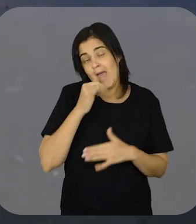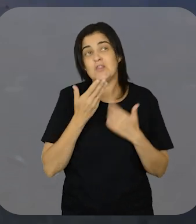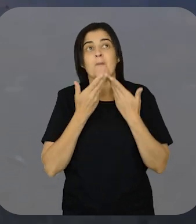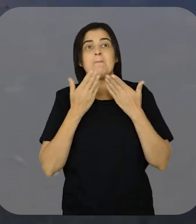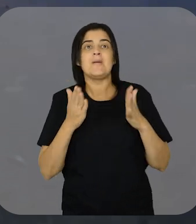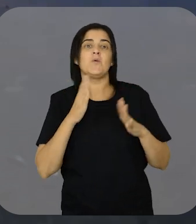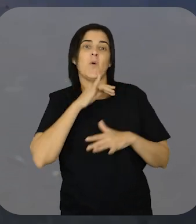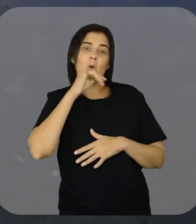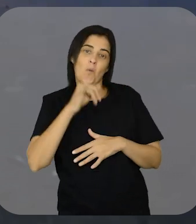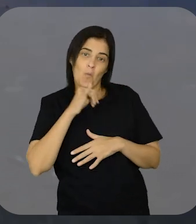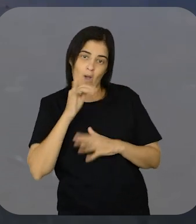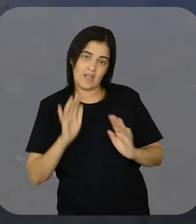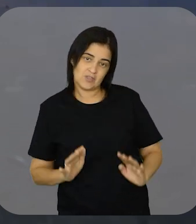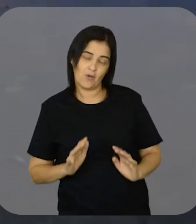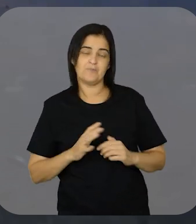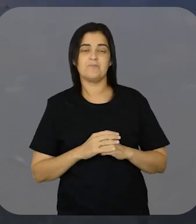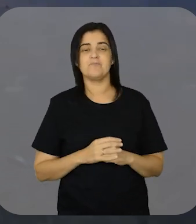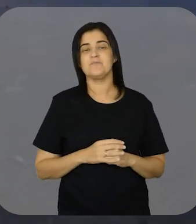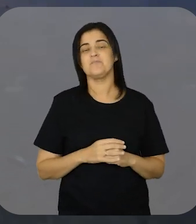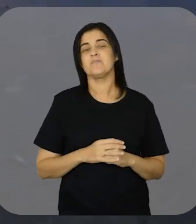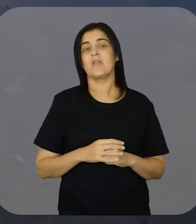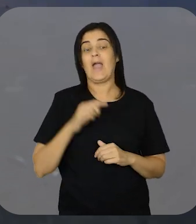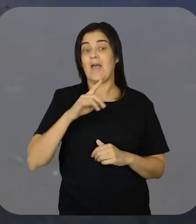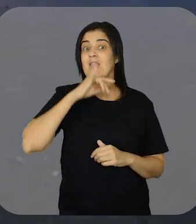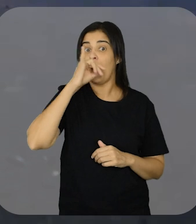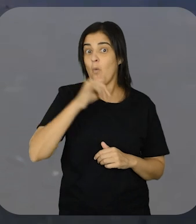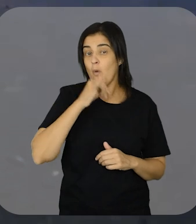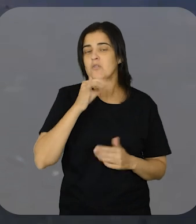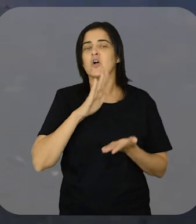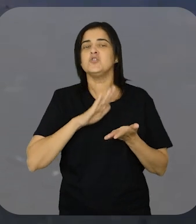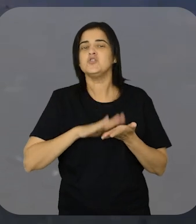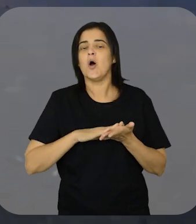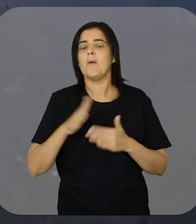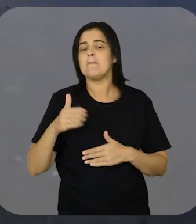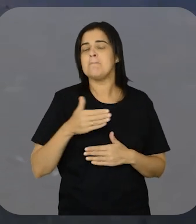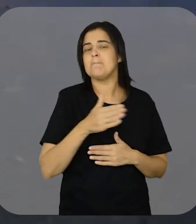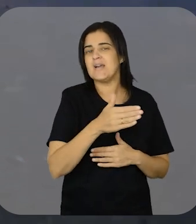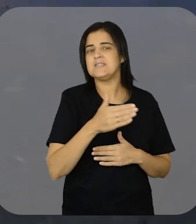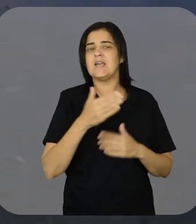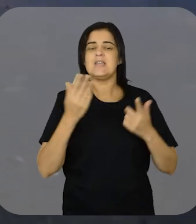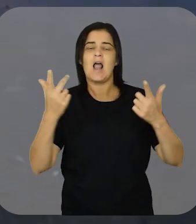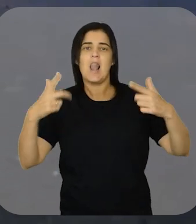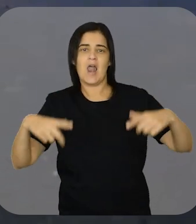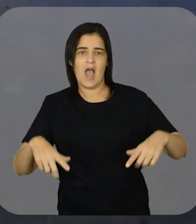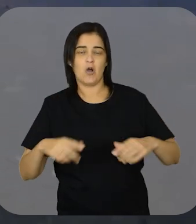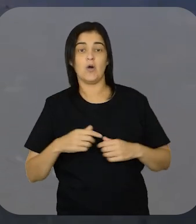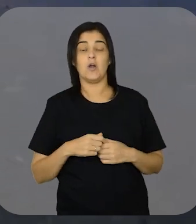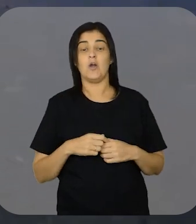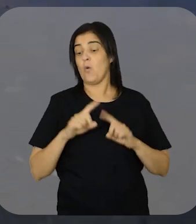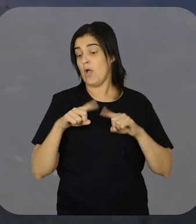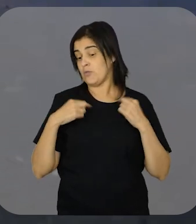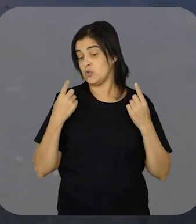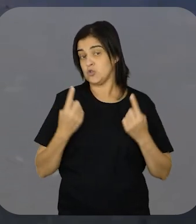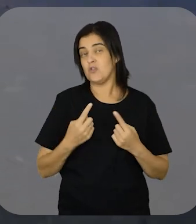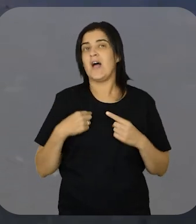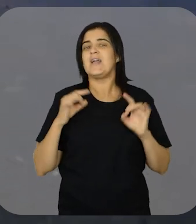un cuento. Este, y este cuento habla del pez y del lago. ¿Tá? Cuando nosotros estamos